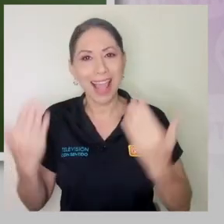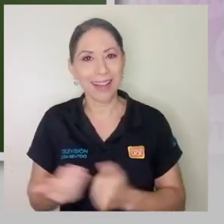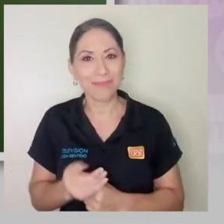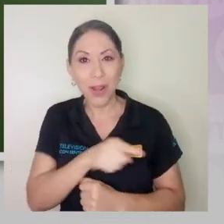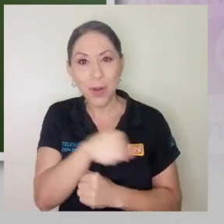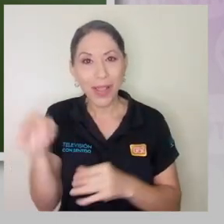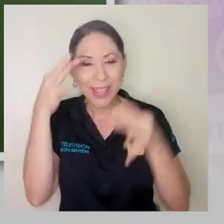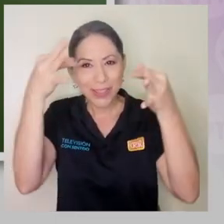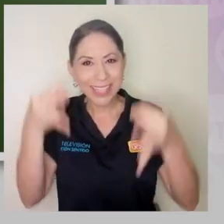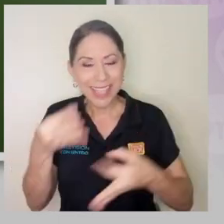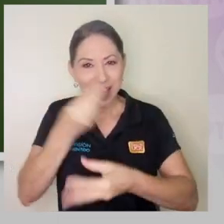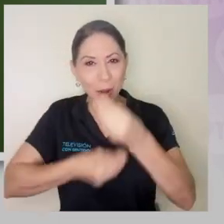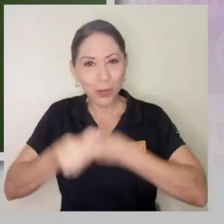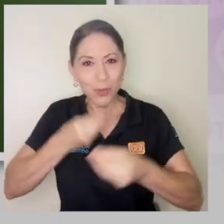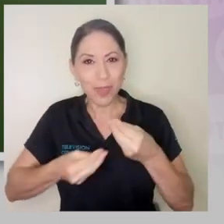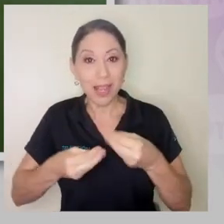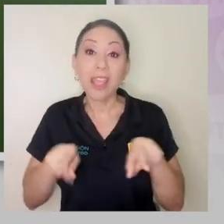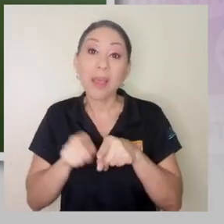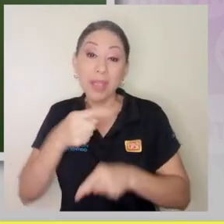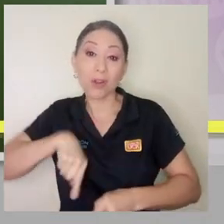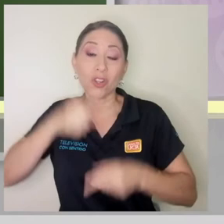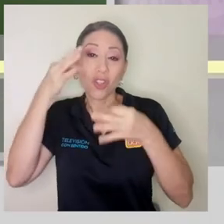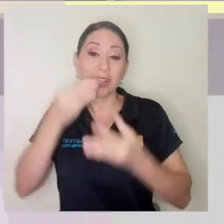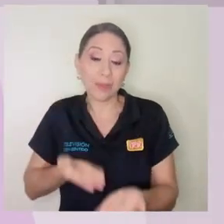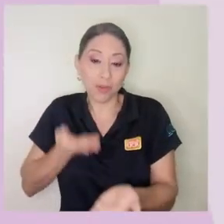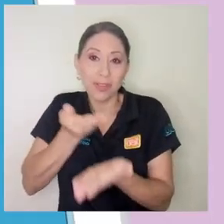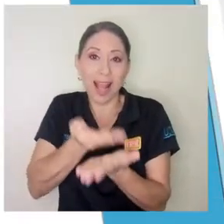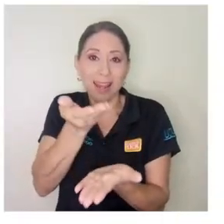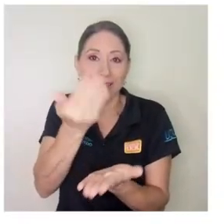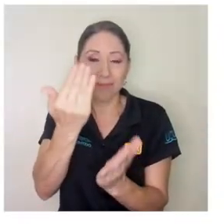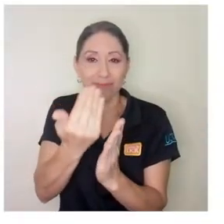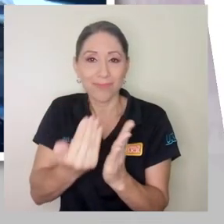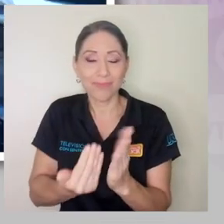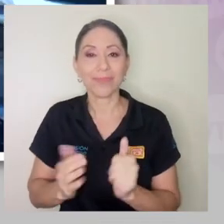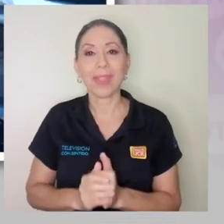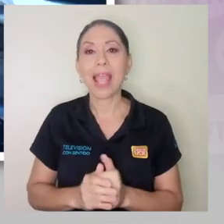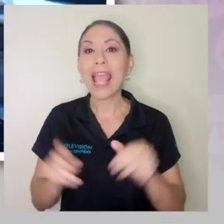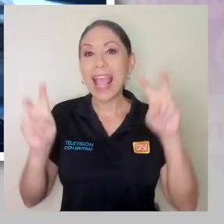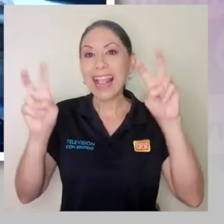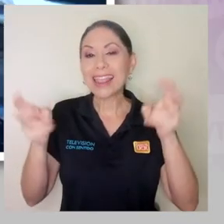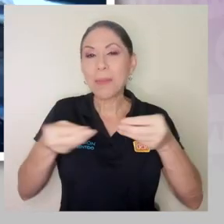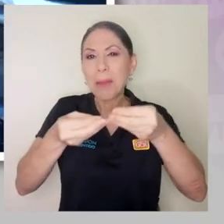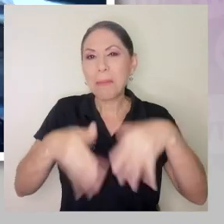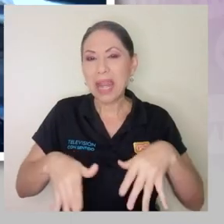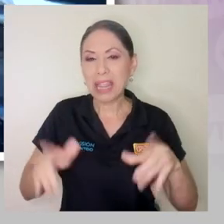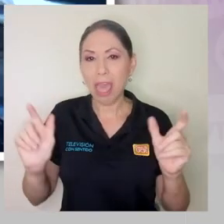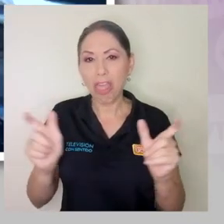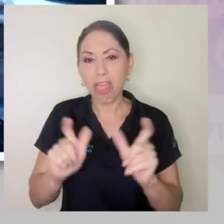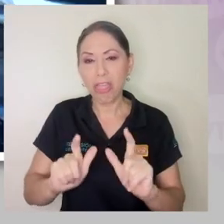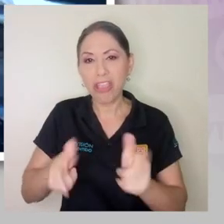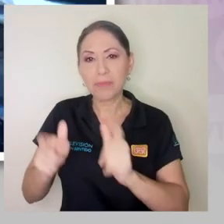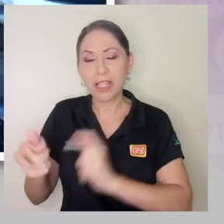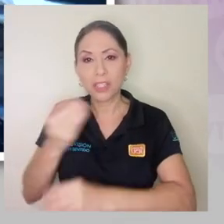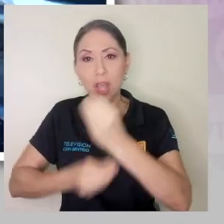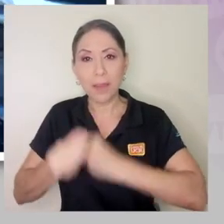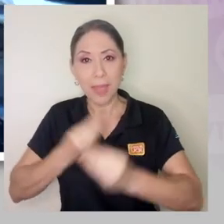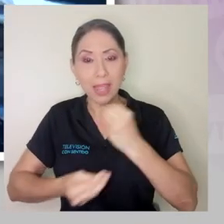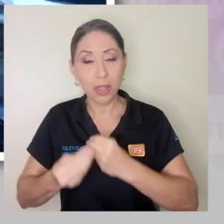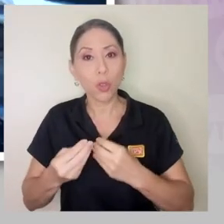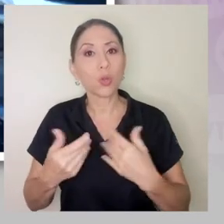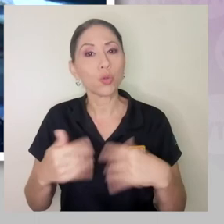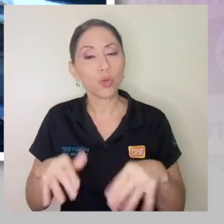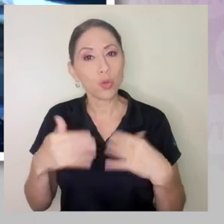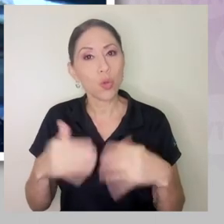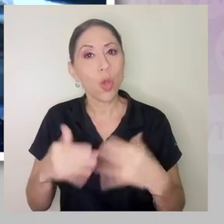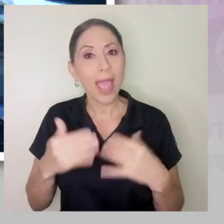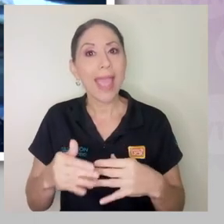y la oferta que decidimos darle en los servicios de alimentación. El tema de la pérdida y el desperdicio de alimentos realmente como que nos